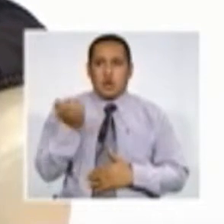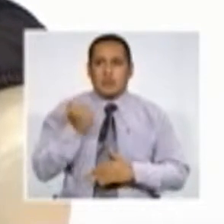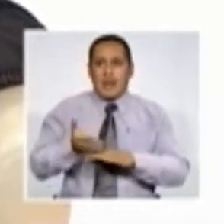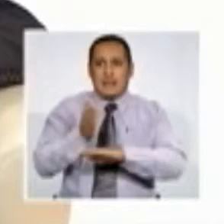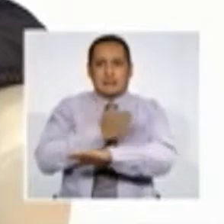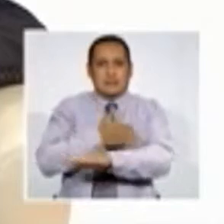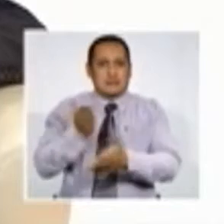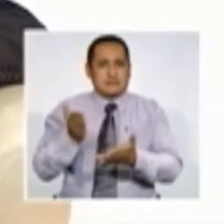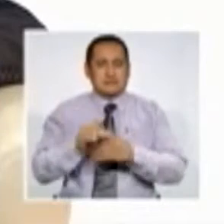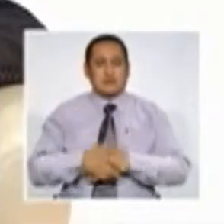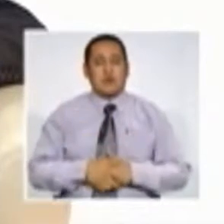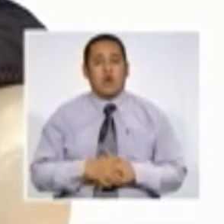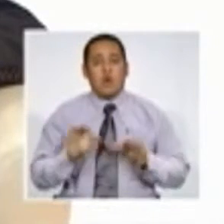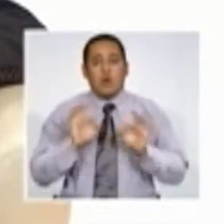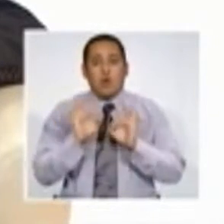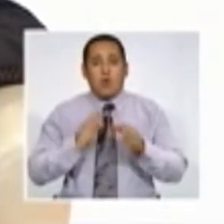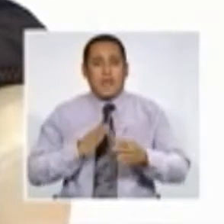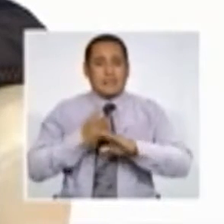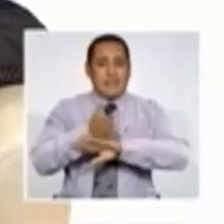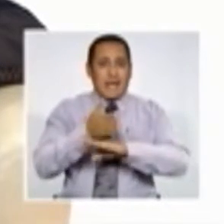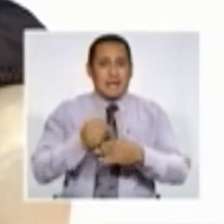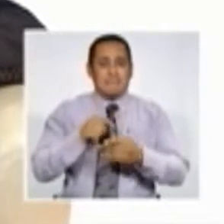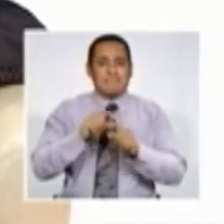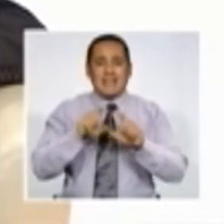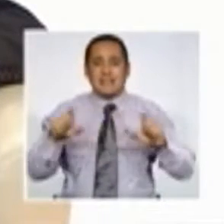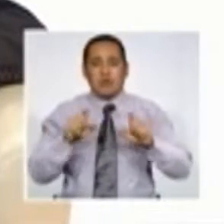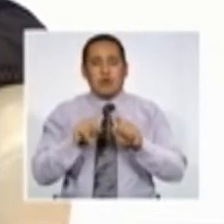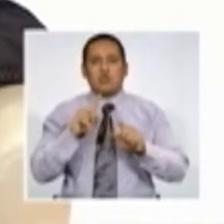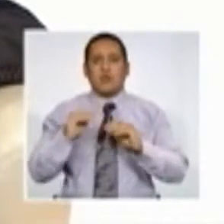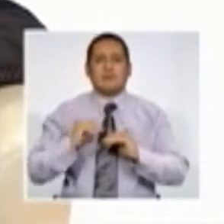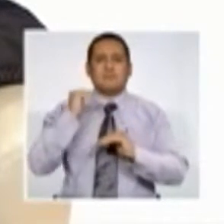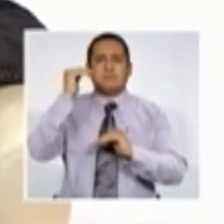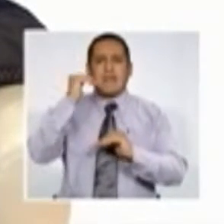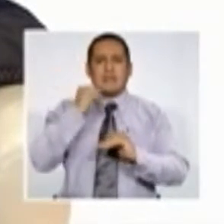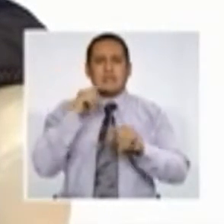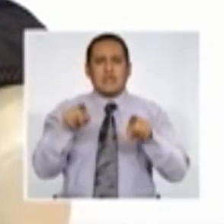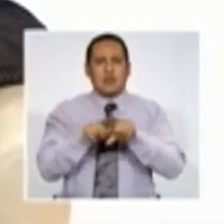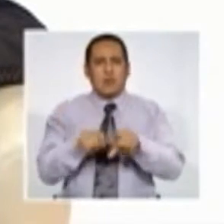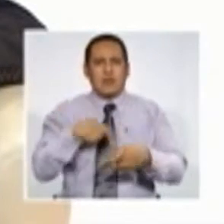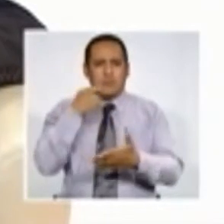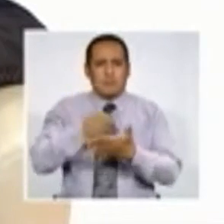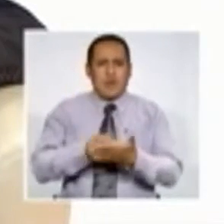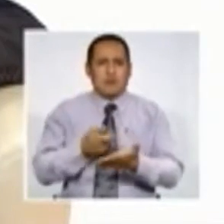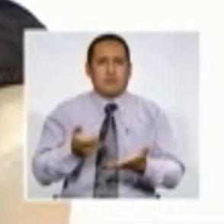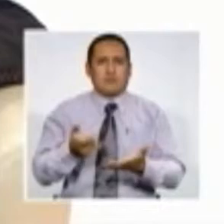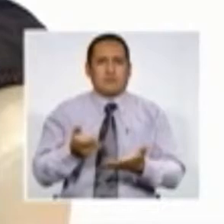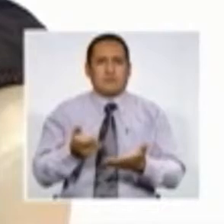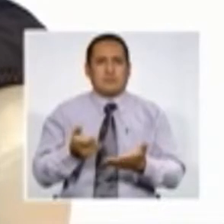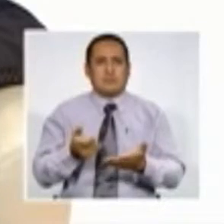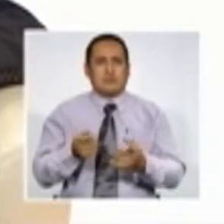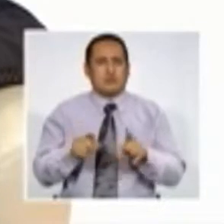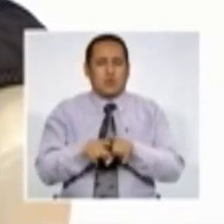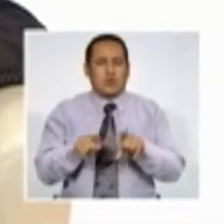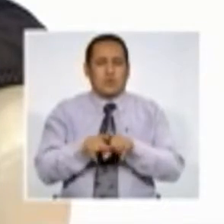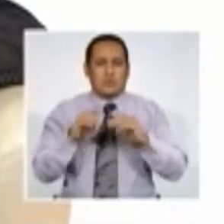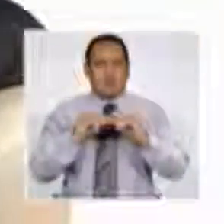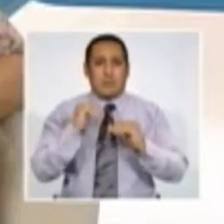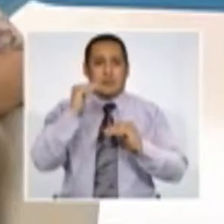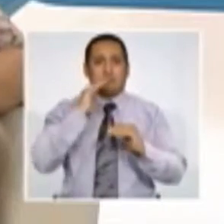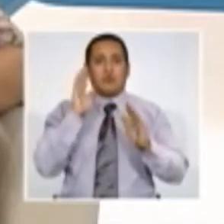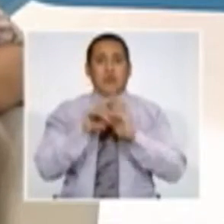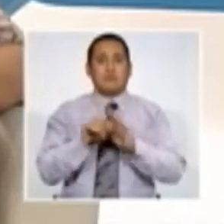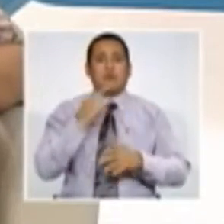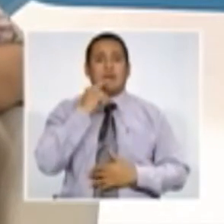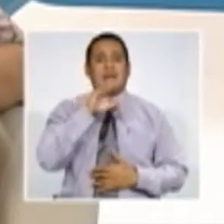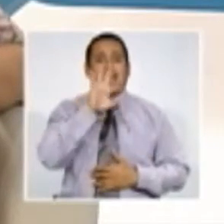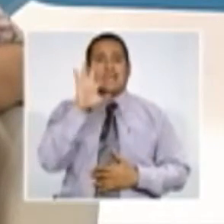digamos, no se cobra por adelantado, que la matrícula no puede ser superior al monto de una pensión. De una mensualidad. De una